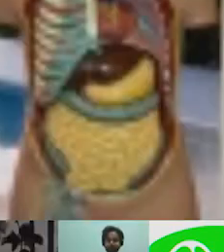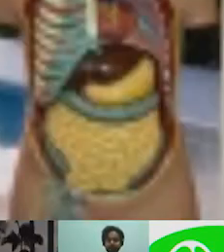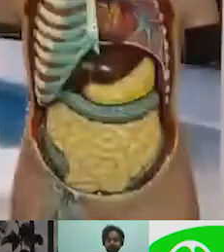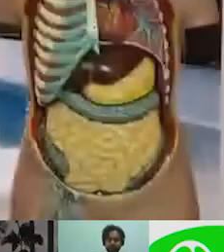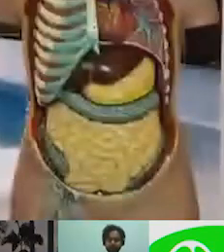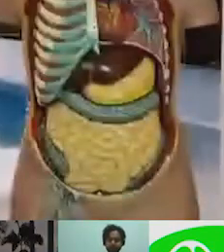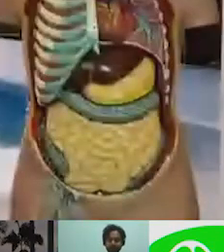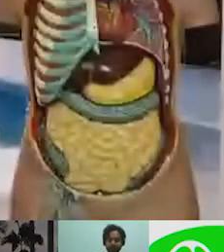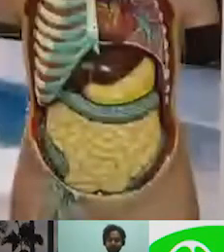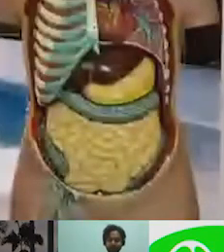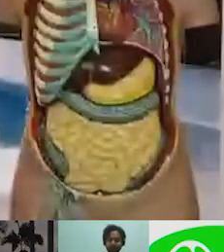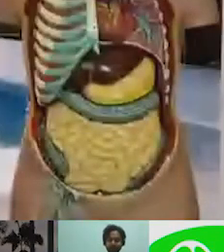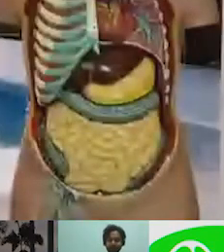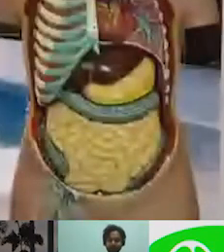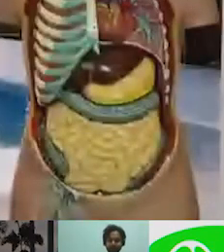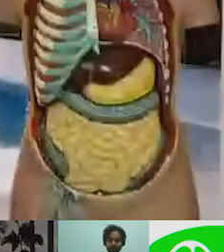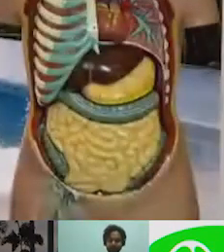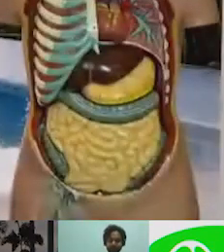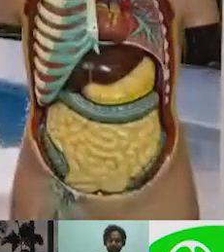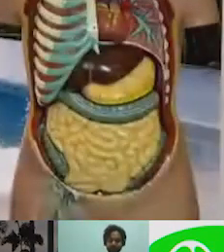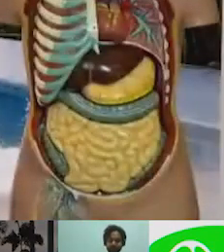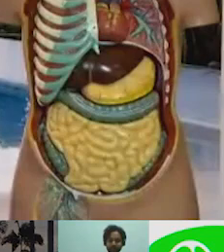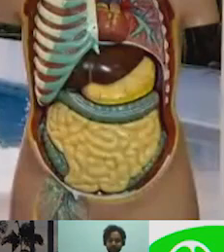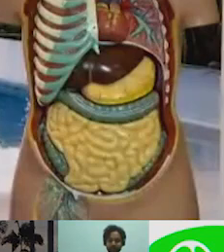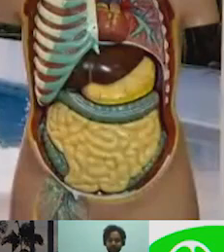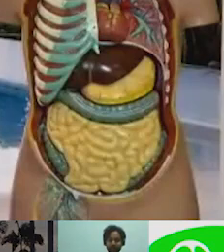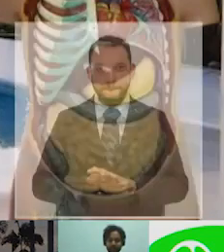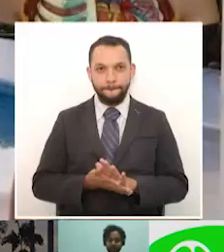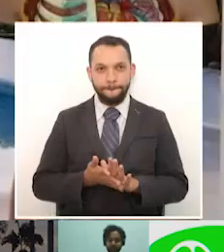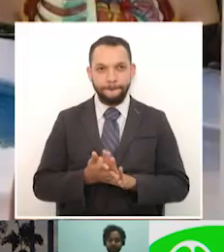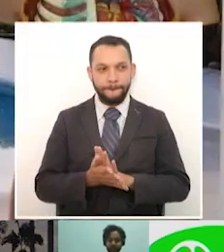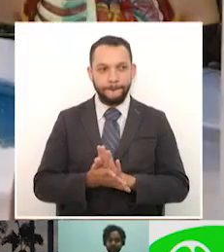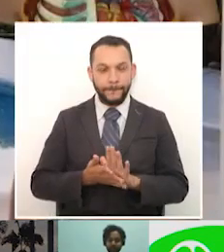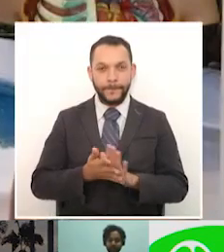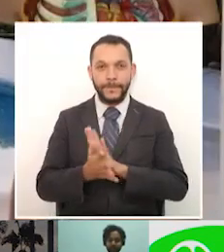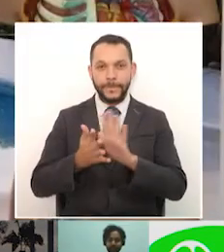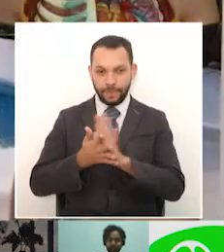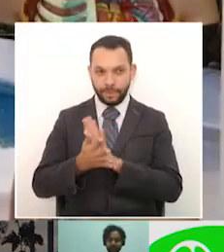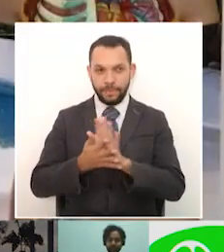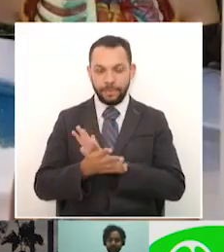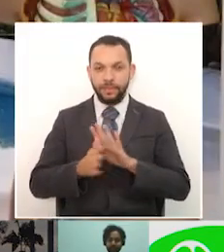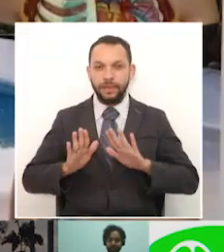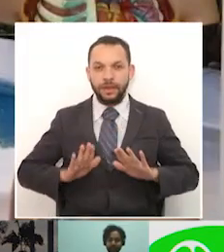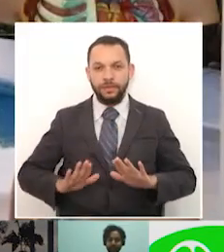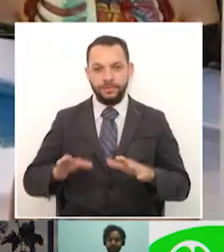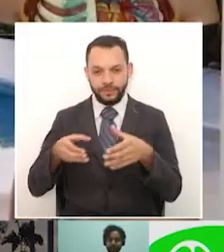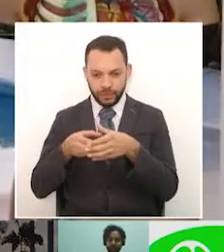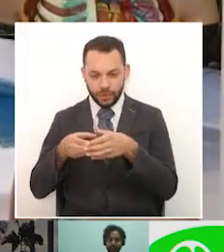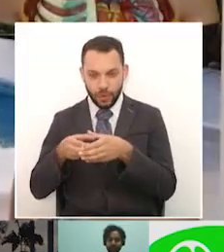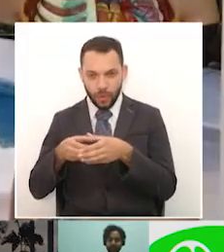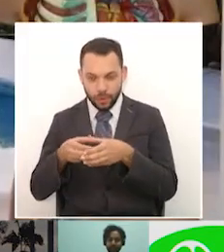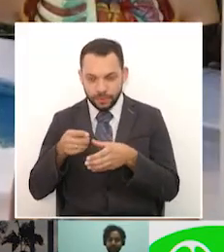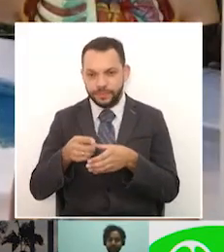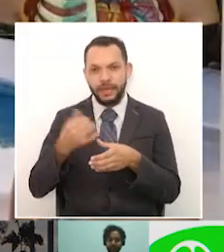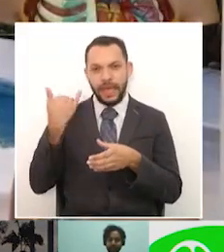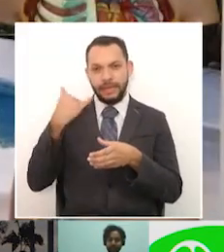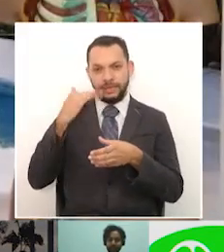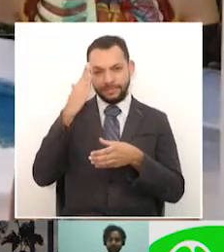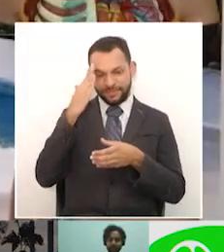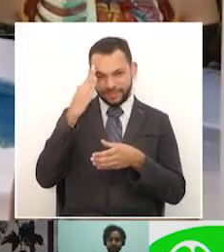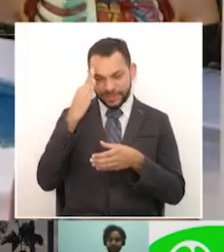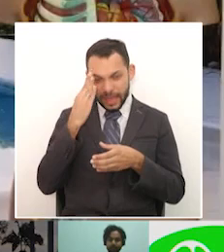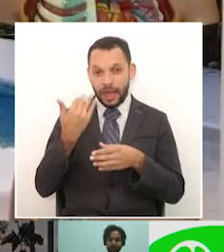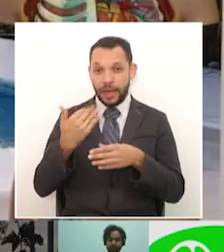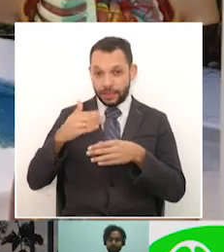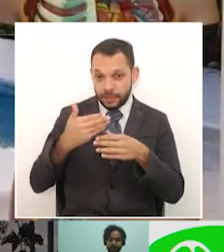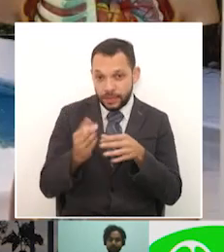Okay, very well, thank you. Lo que nos está explicando en este momento es que en Rishikesh tienen un ashram, que ya padre tú nos contarás qué es esto